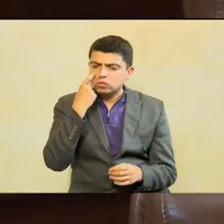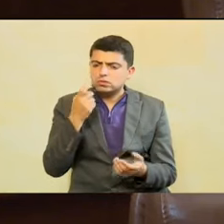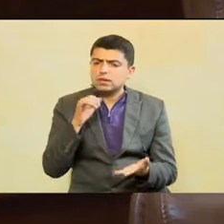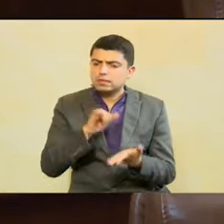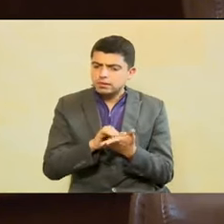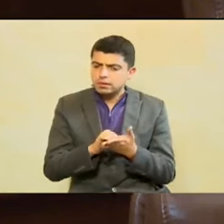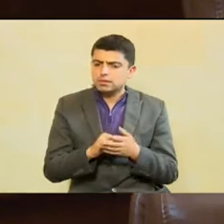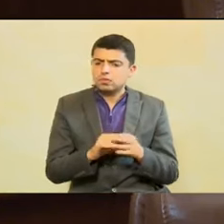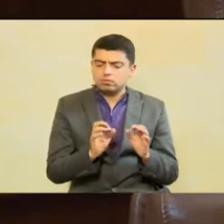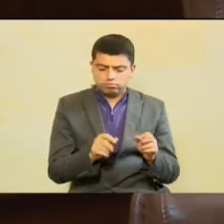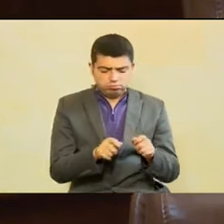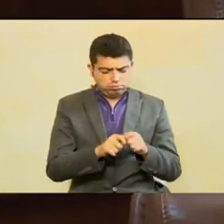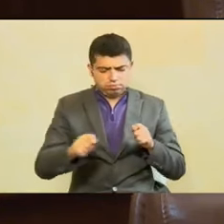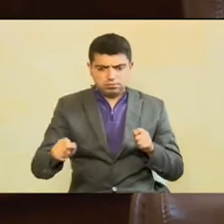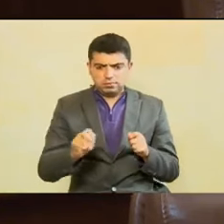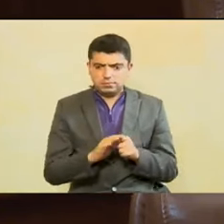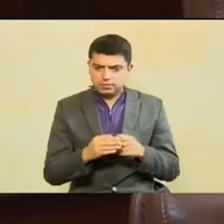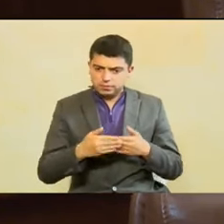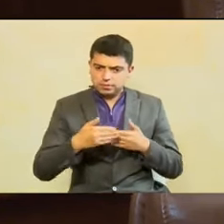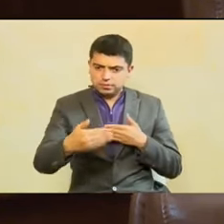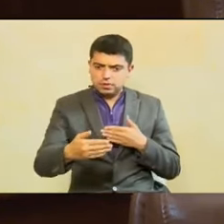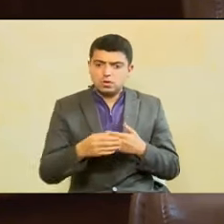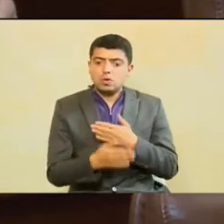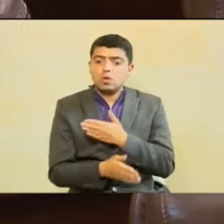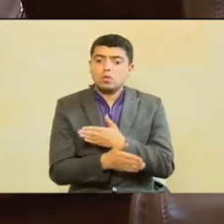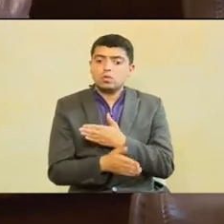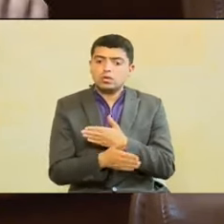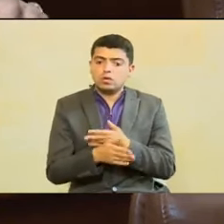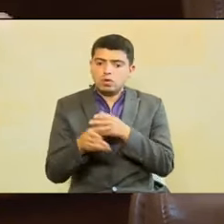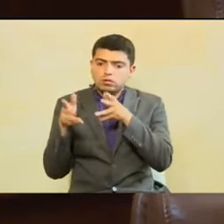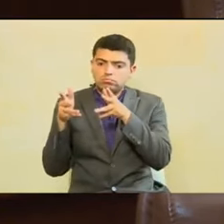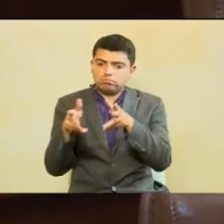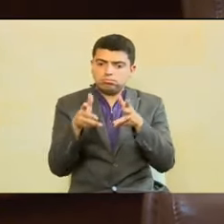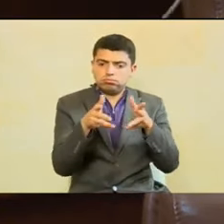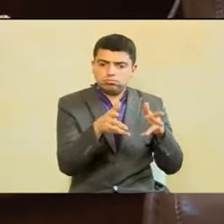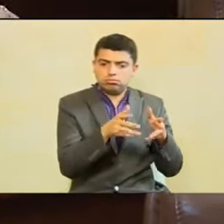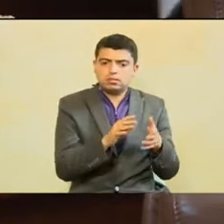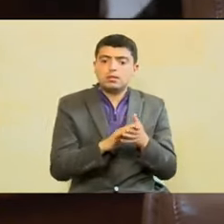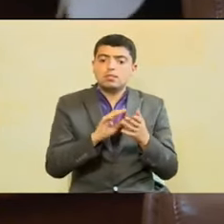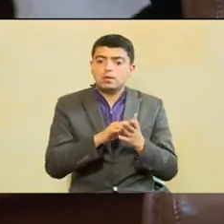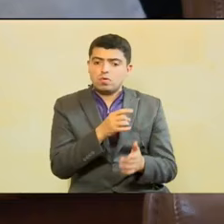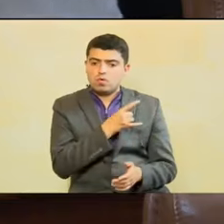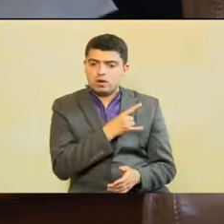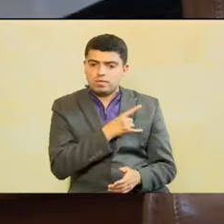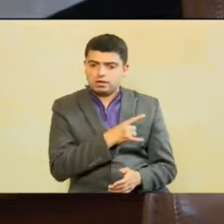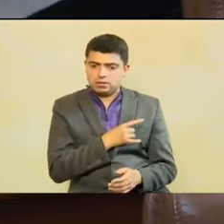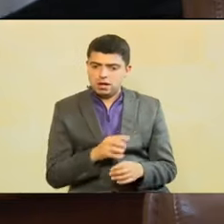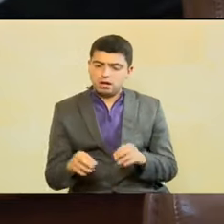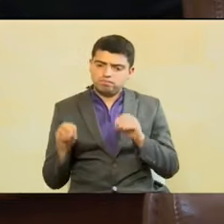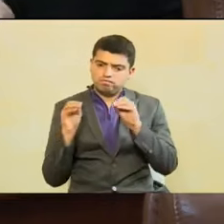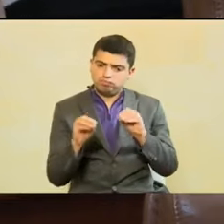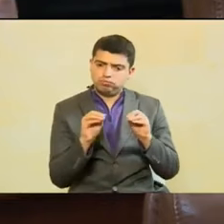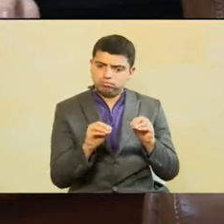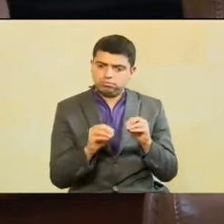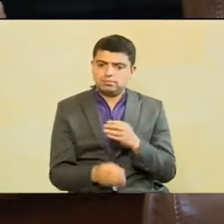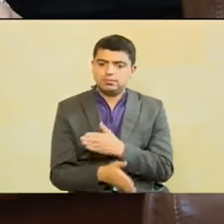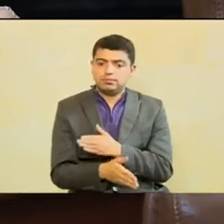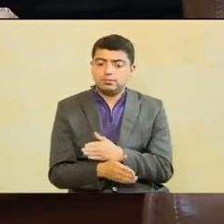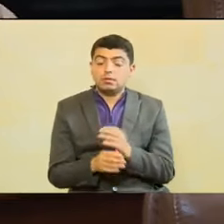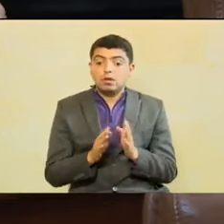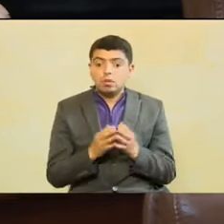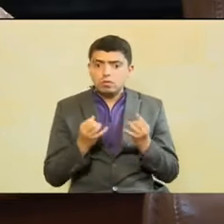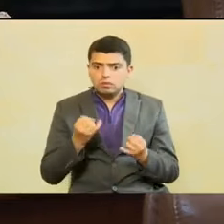transitoria para la continuidad de la educación del servicio de educación superior en el país con esta